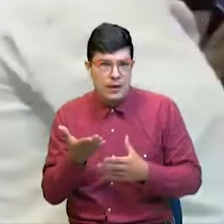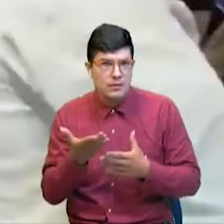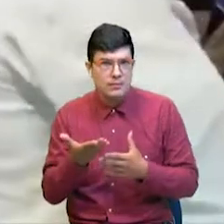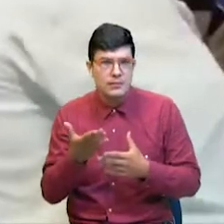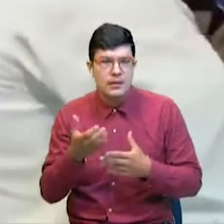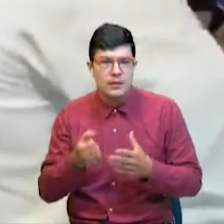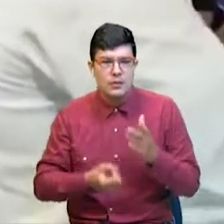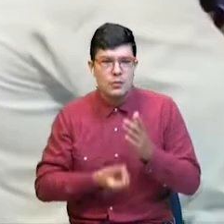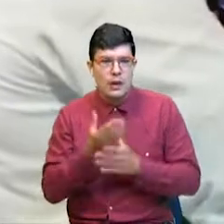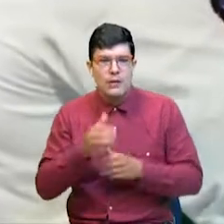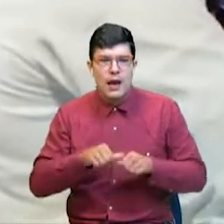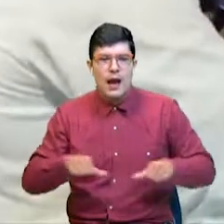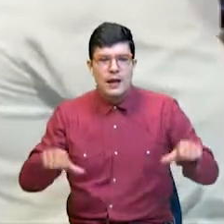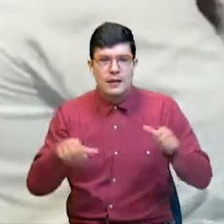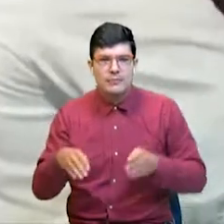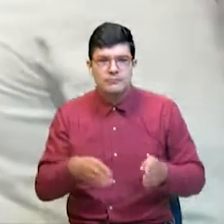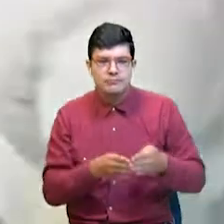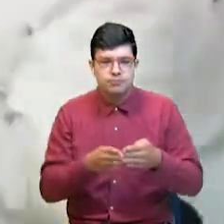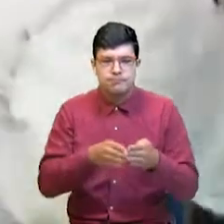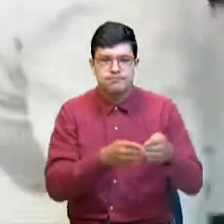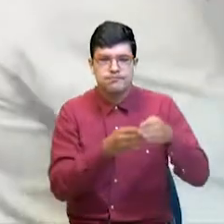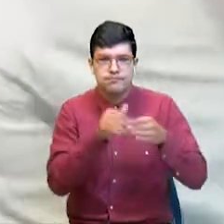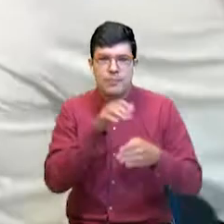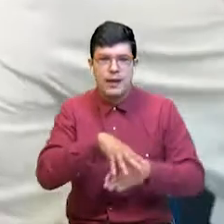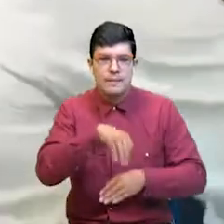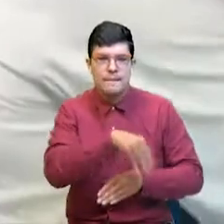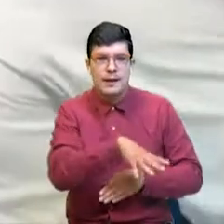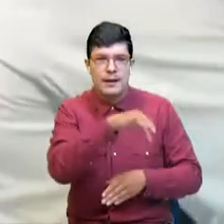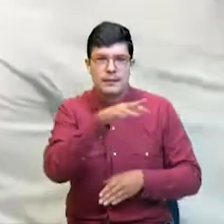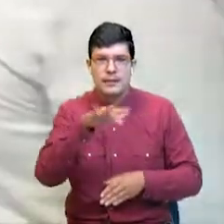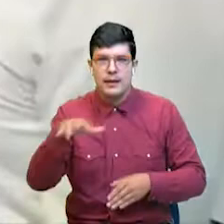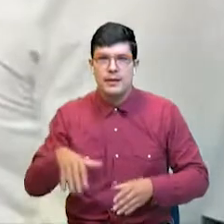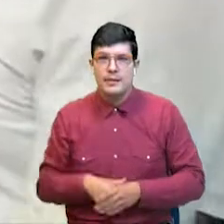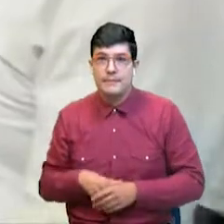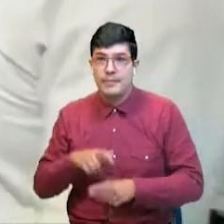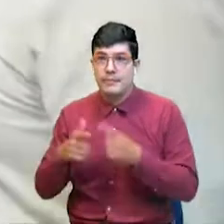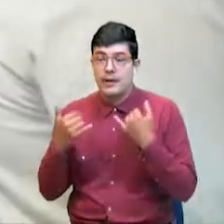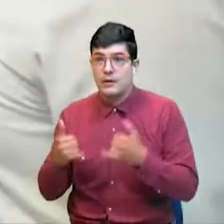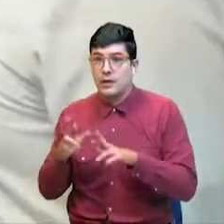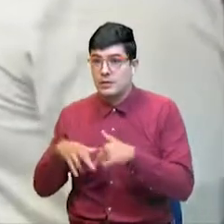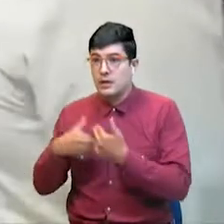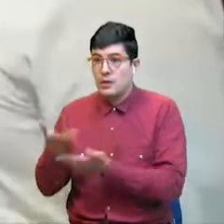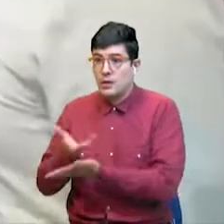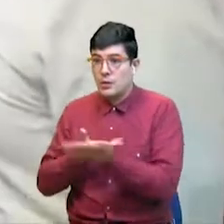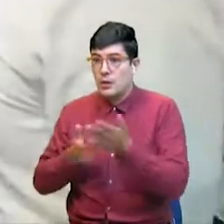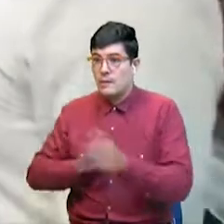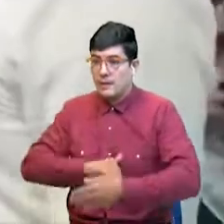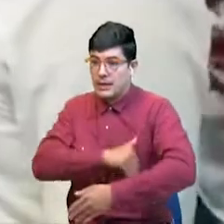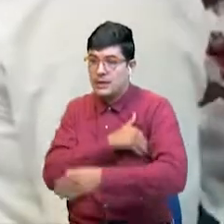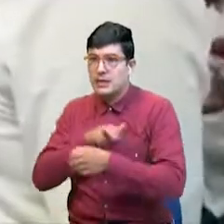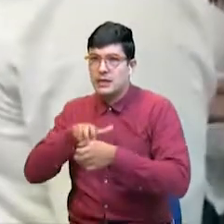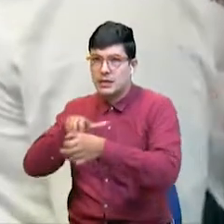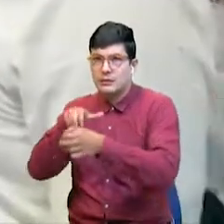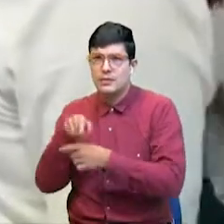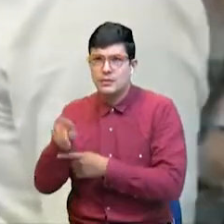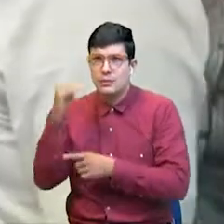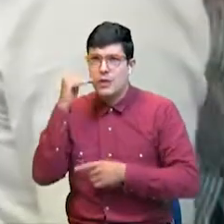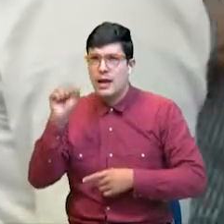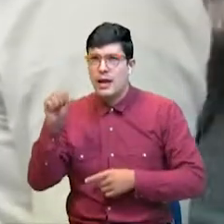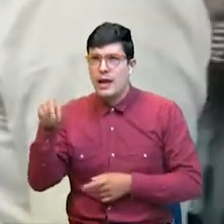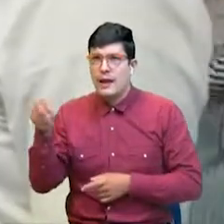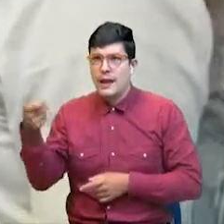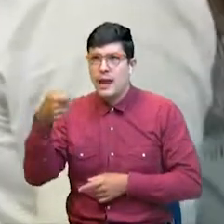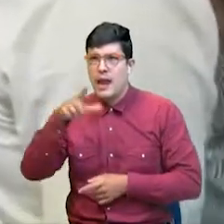del río Magdalena. El gobernador actual y el electo se reúnen con la ministra de Transporte, Ángela Orozco, para